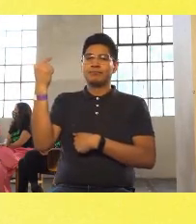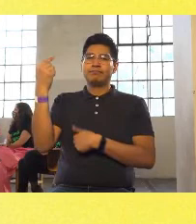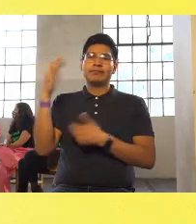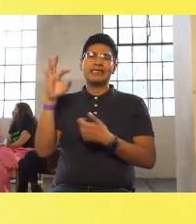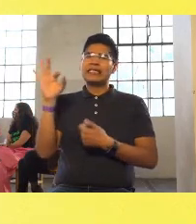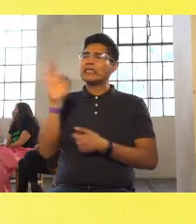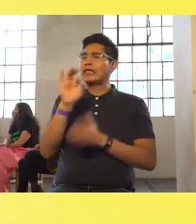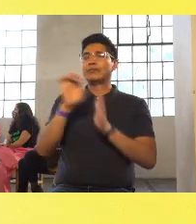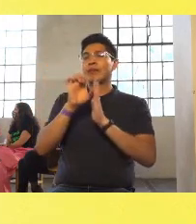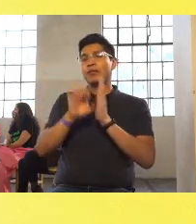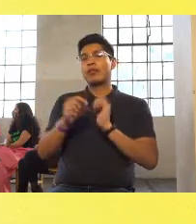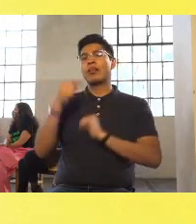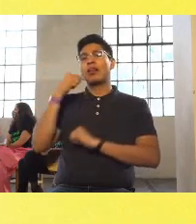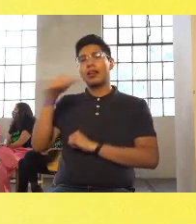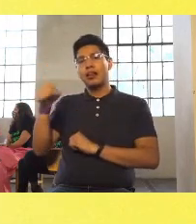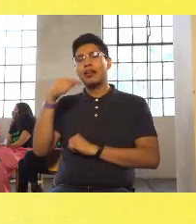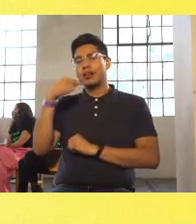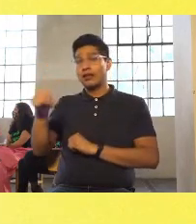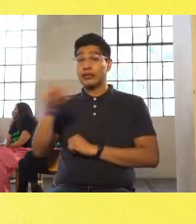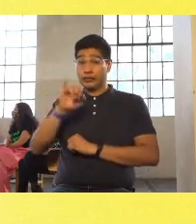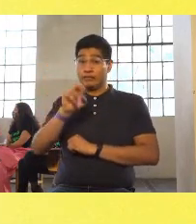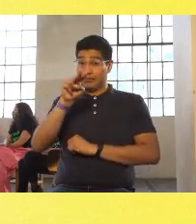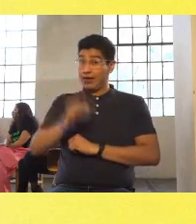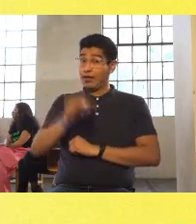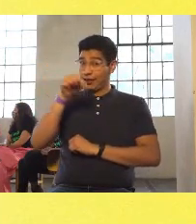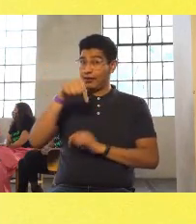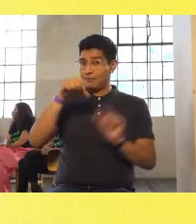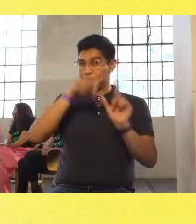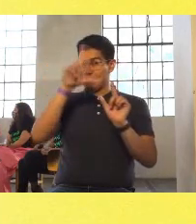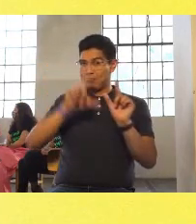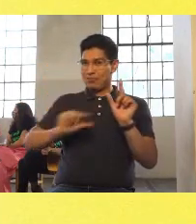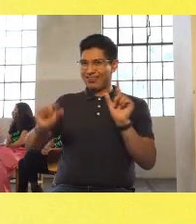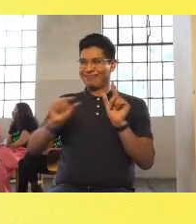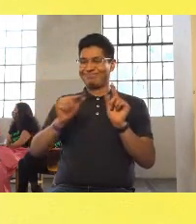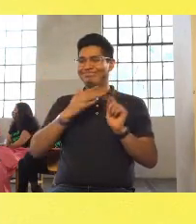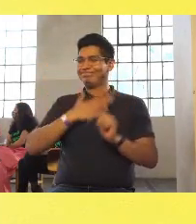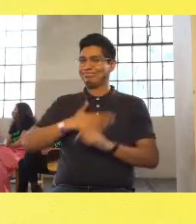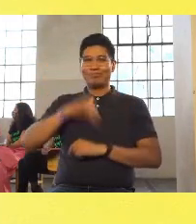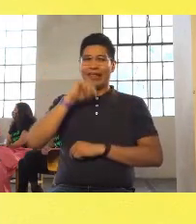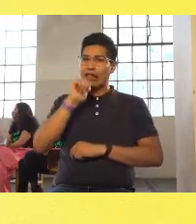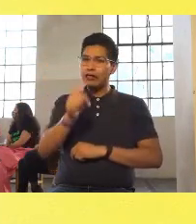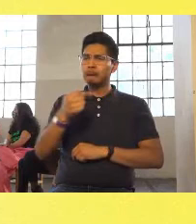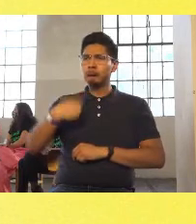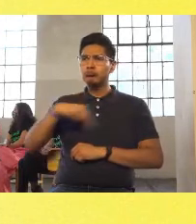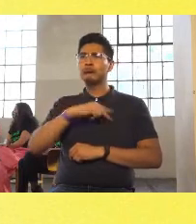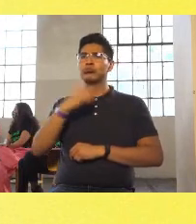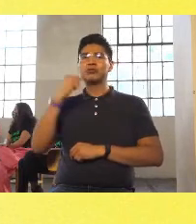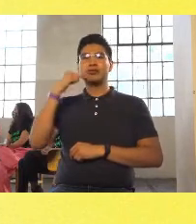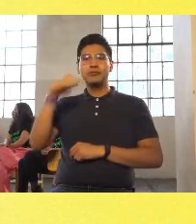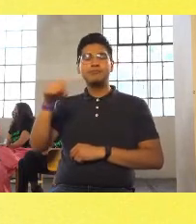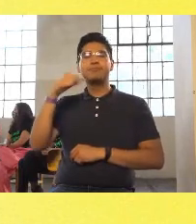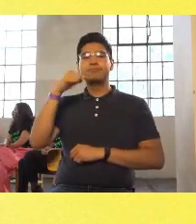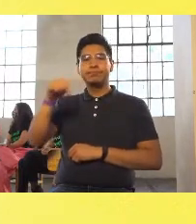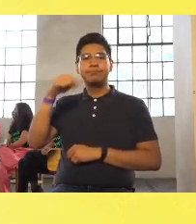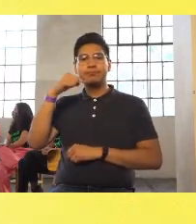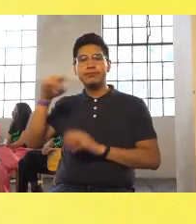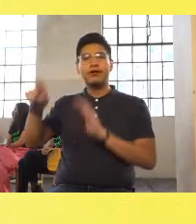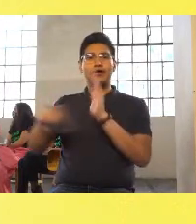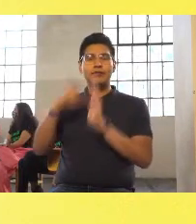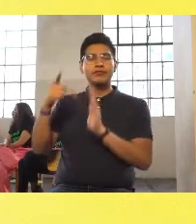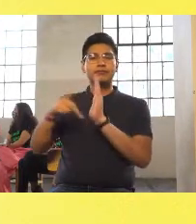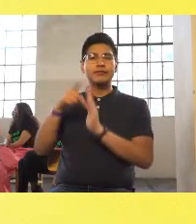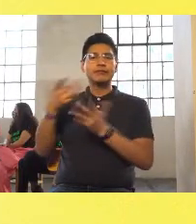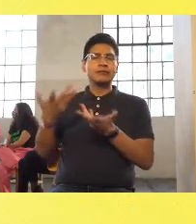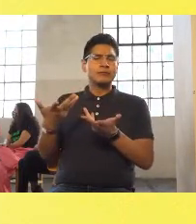estamos hablando de denuncia porque pues vivimos en un país que está como lleno de injusticias. Entonces, como que cómo seguimos hablando de eso, ¿no? Entonces, creo que